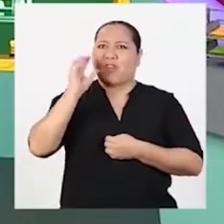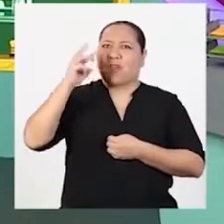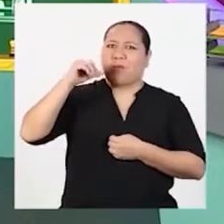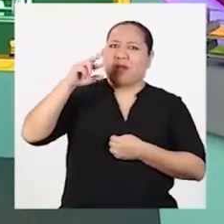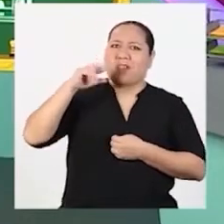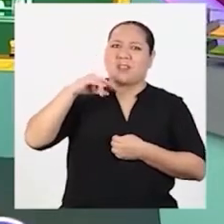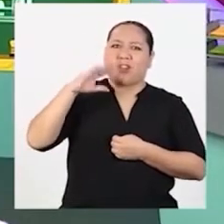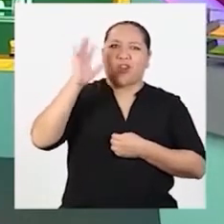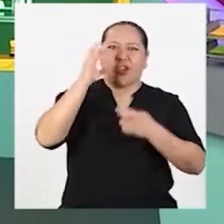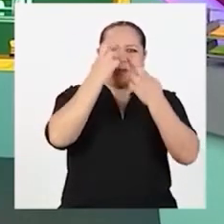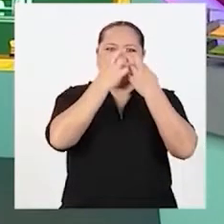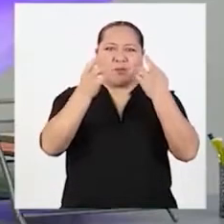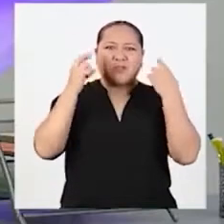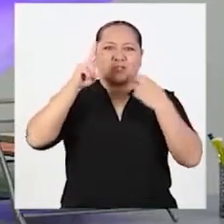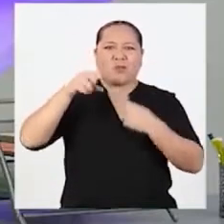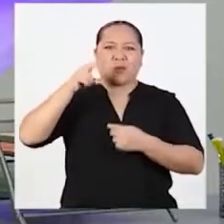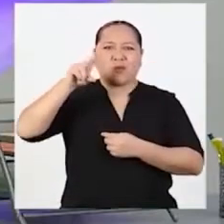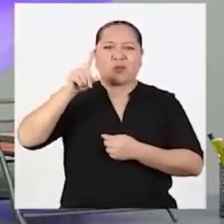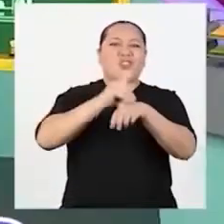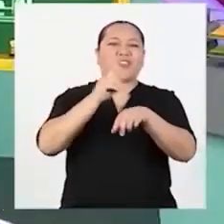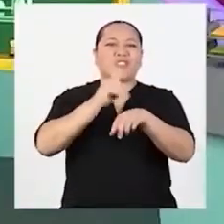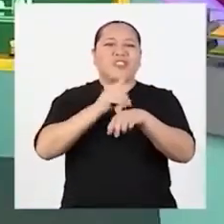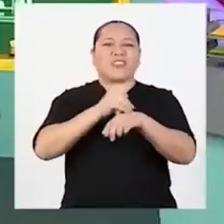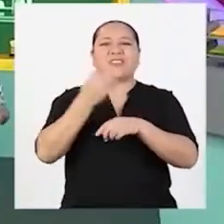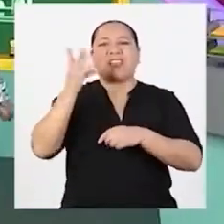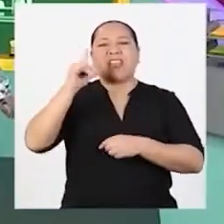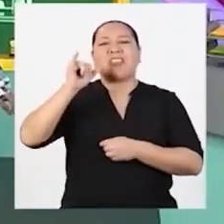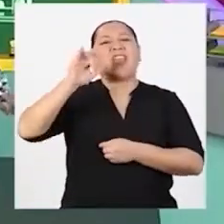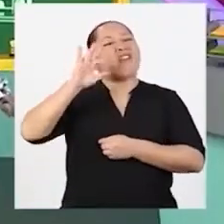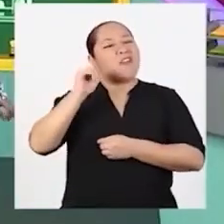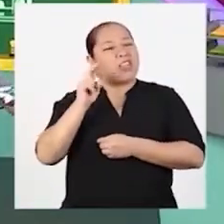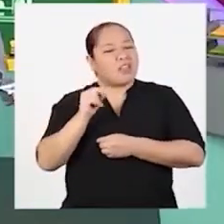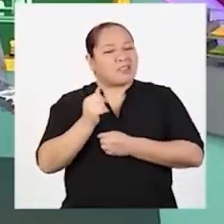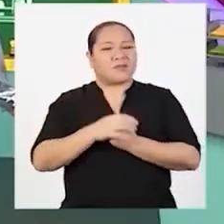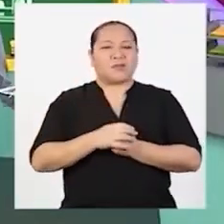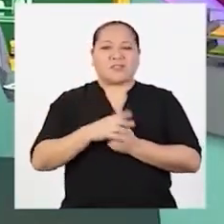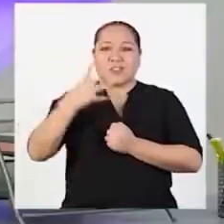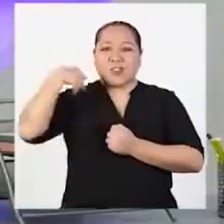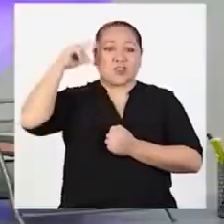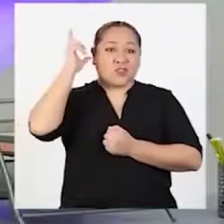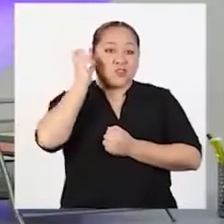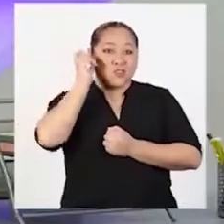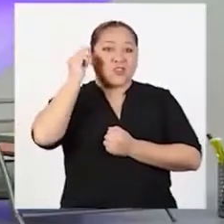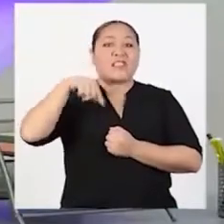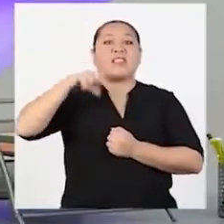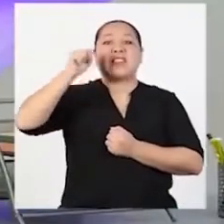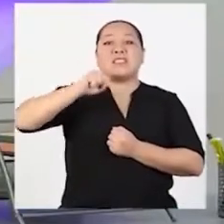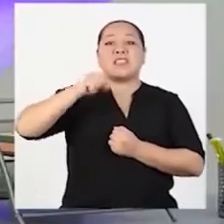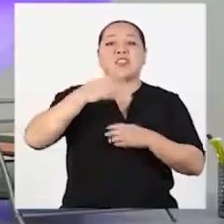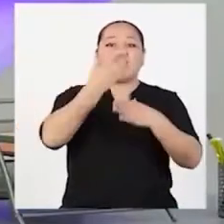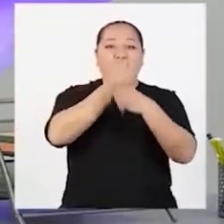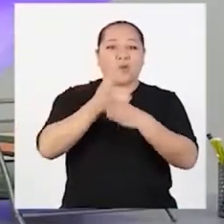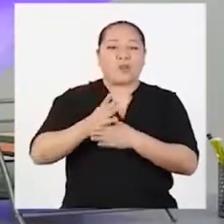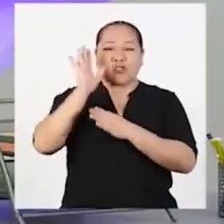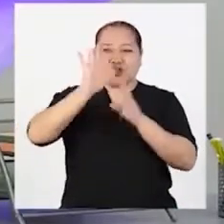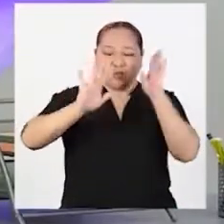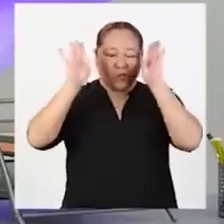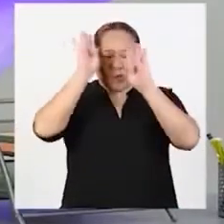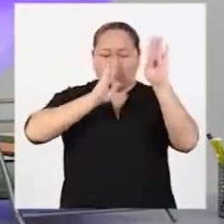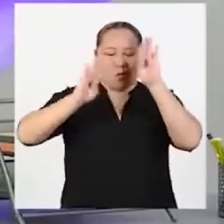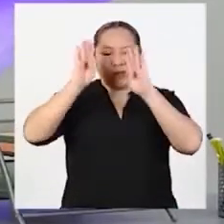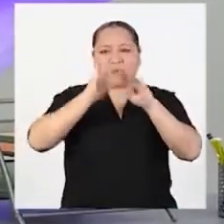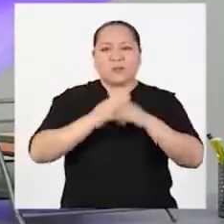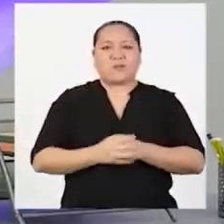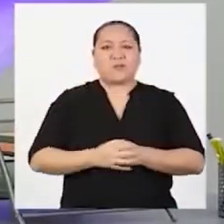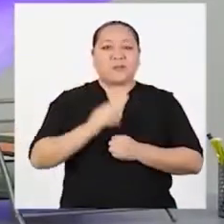Hola, Romina. Hola, Mario. Hola, Promo. Hola, doctora Diáfana Claridad. Los escuché y créanme que